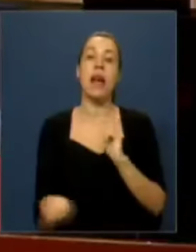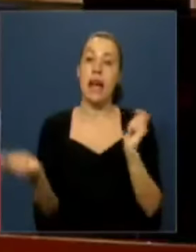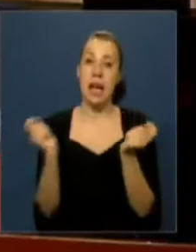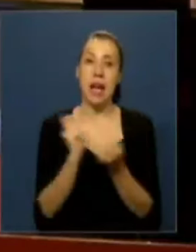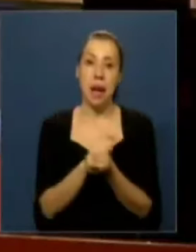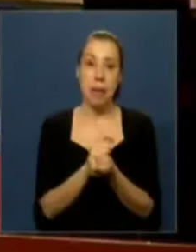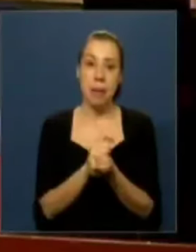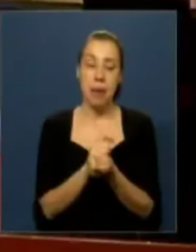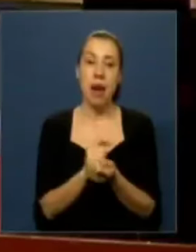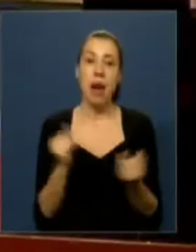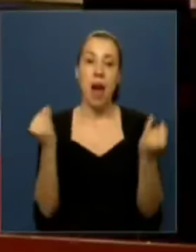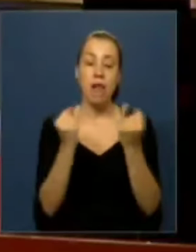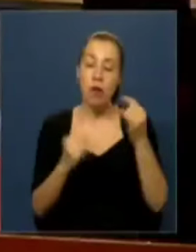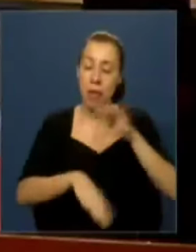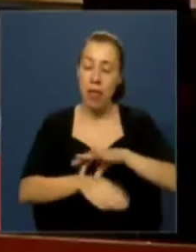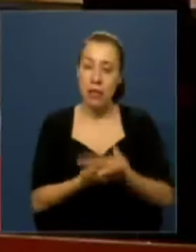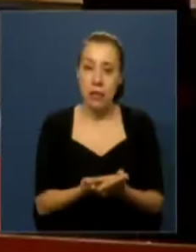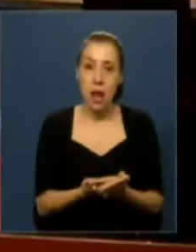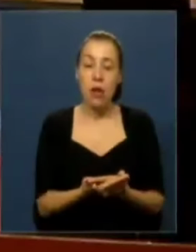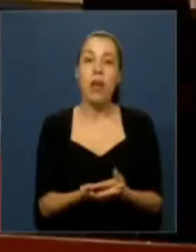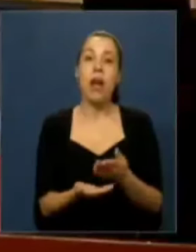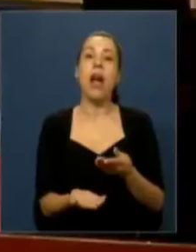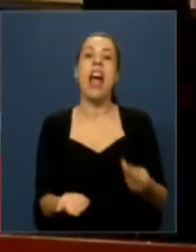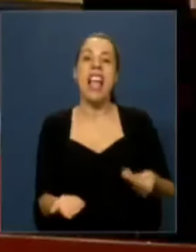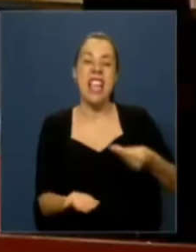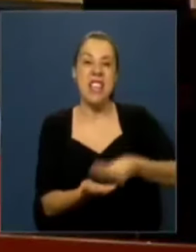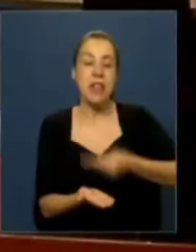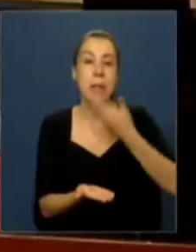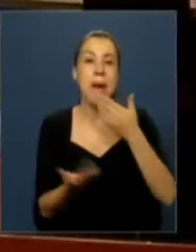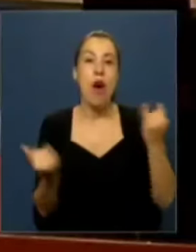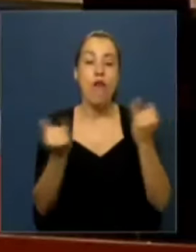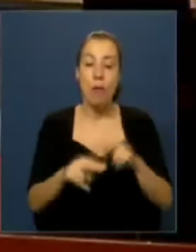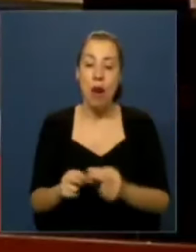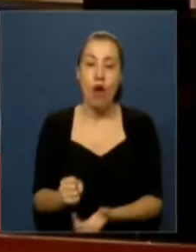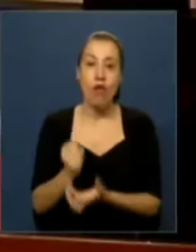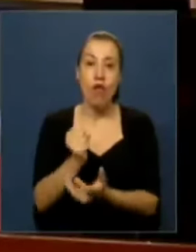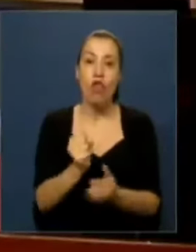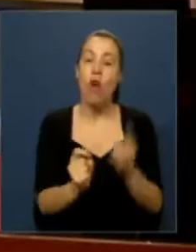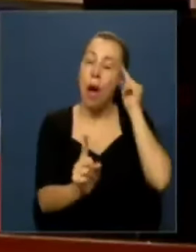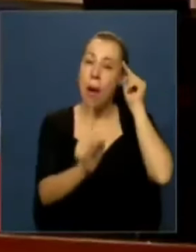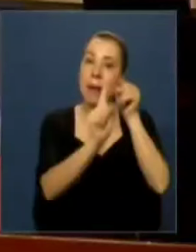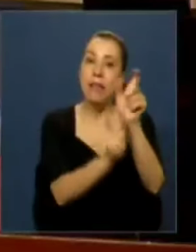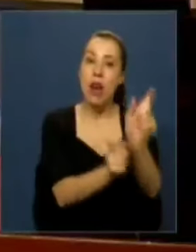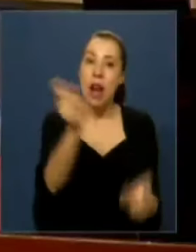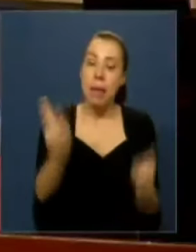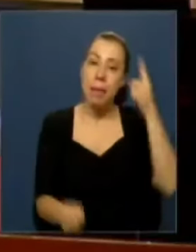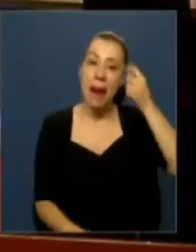modificando los criterios sanitarios, invirtiendo de manera más eficaz los recursos en la gente para